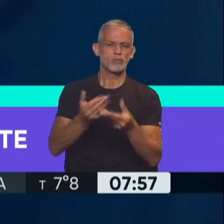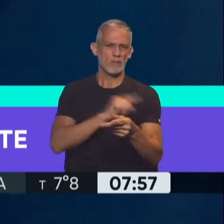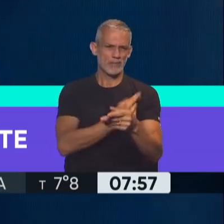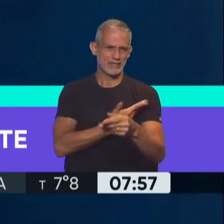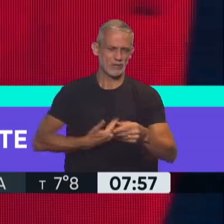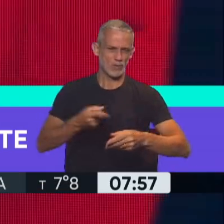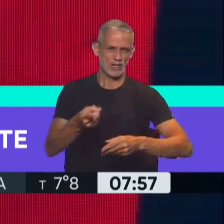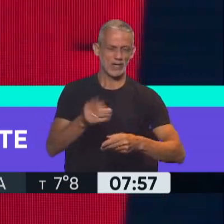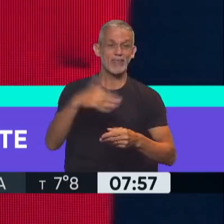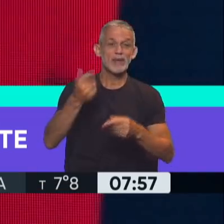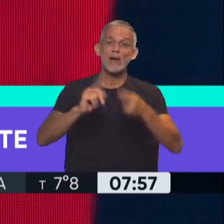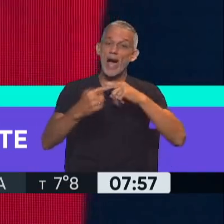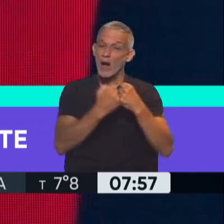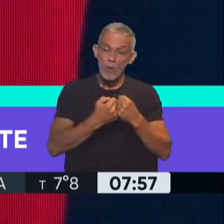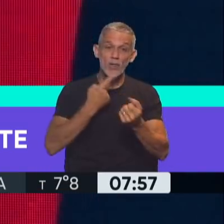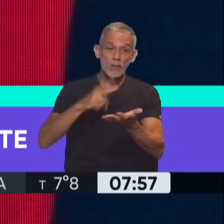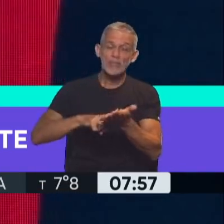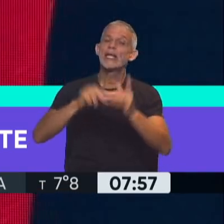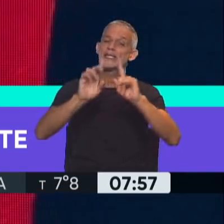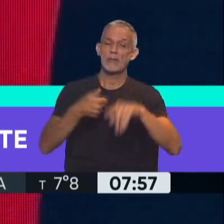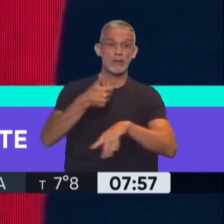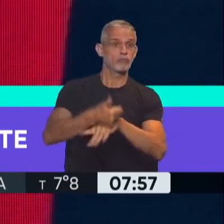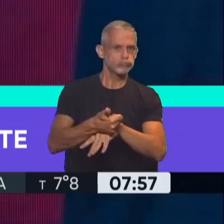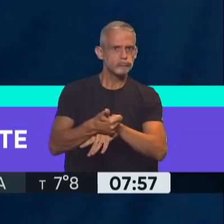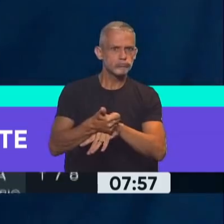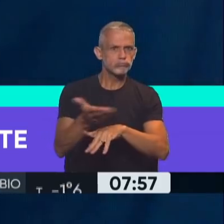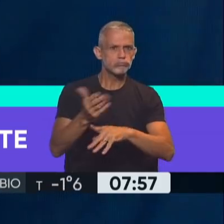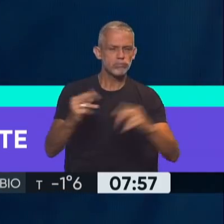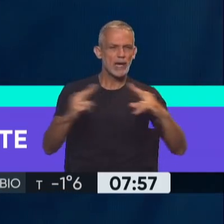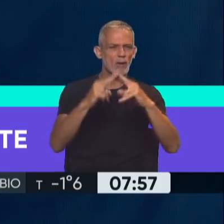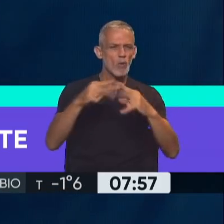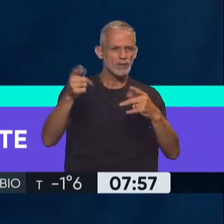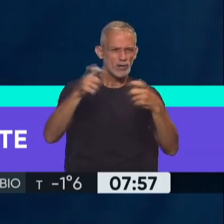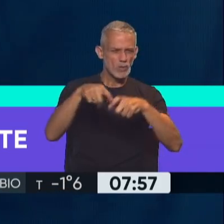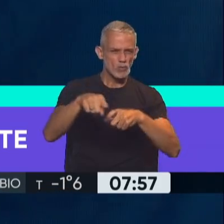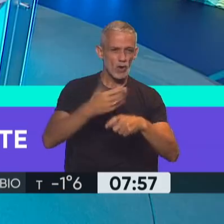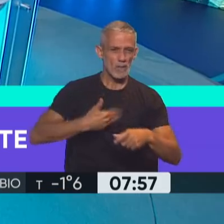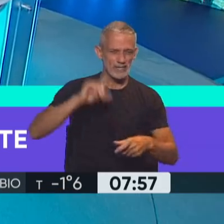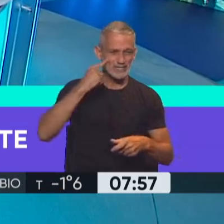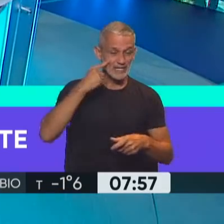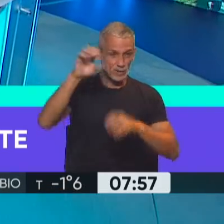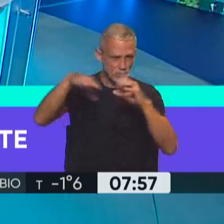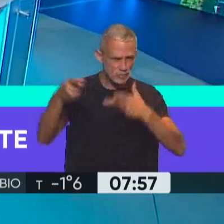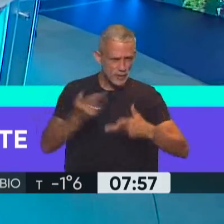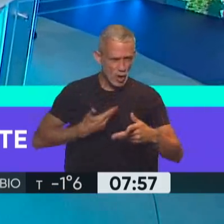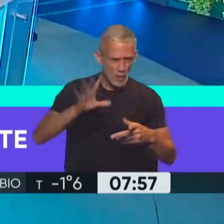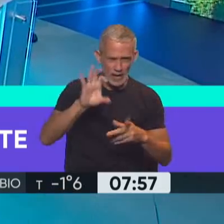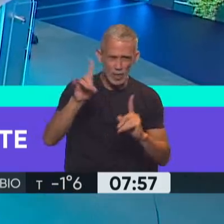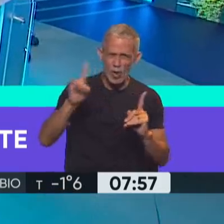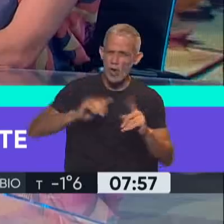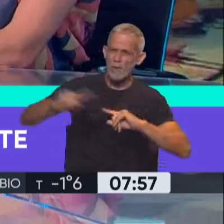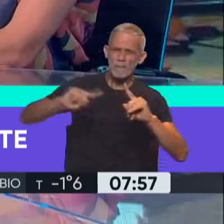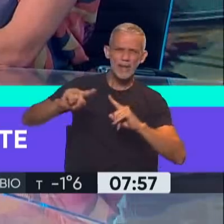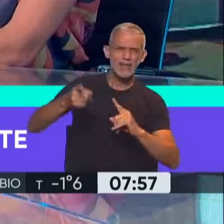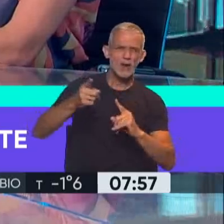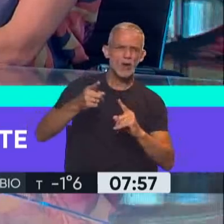con el consenso fiscal también participando precisamente de el encuentro con el presidente de la nación los gobernadores pero enviaron a vice gobernadores y